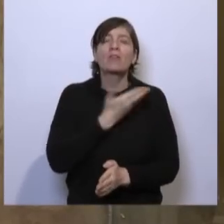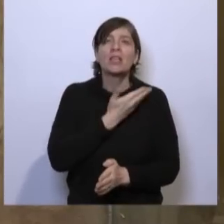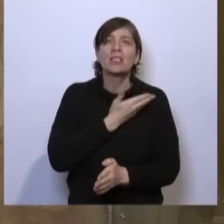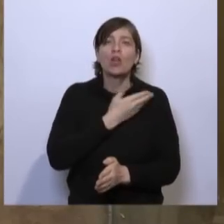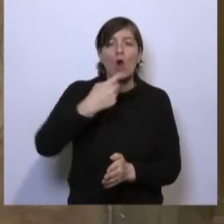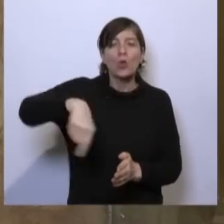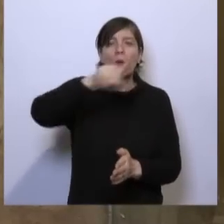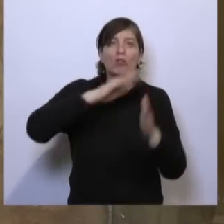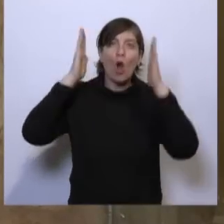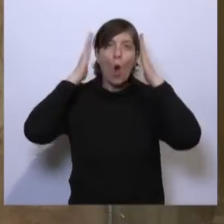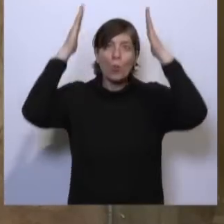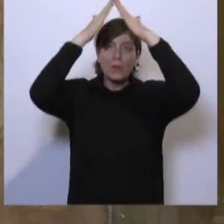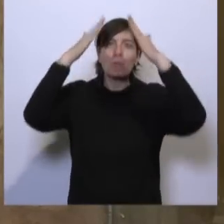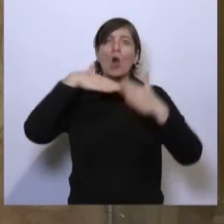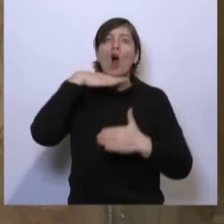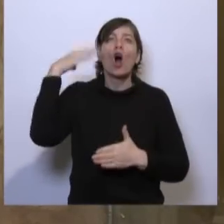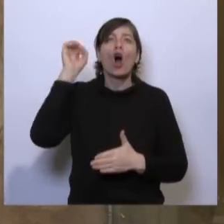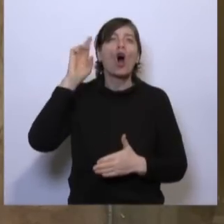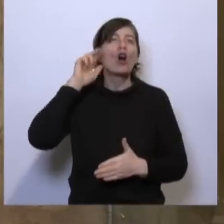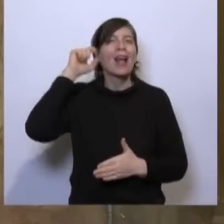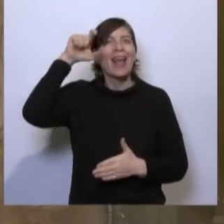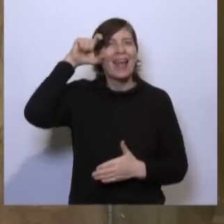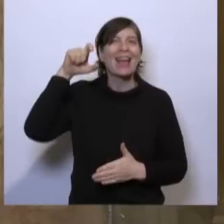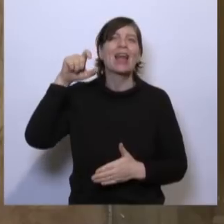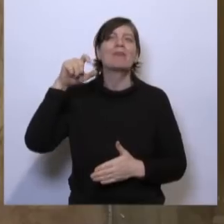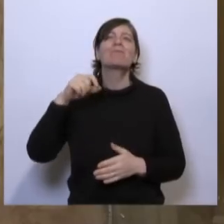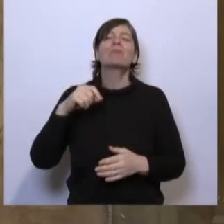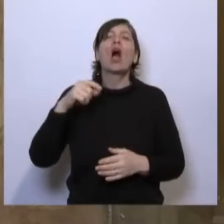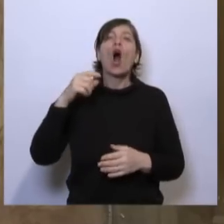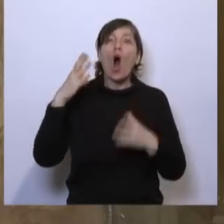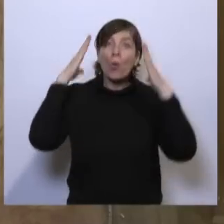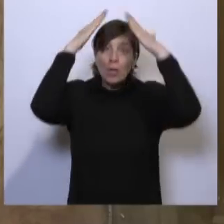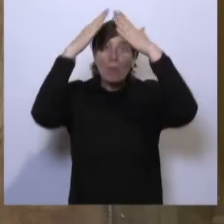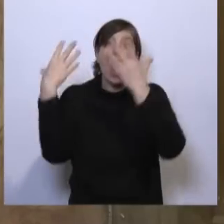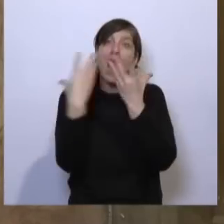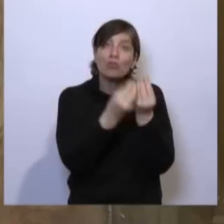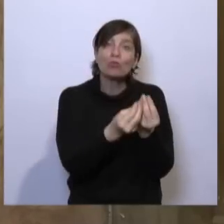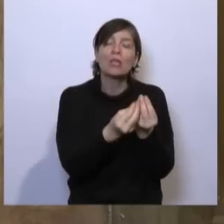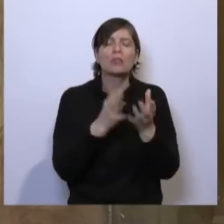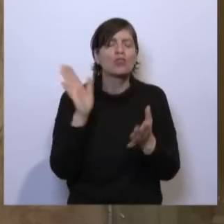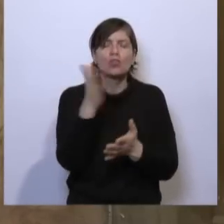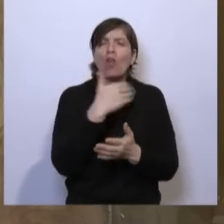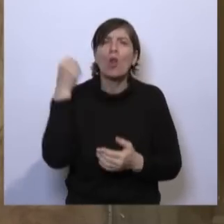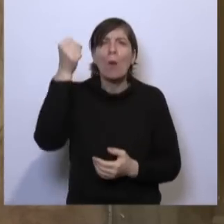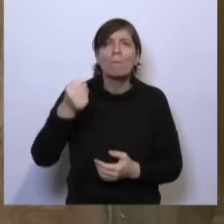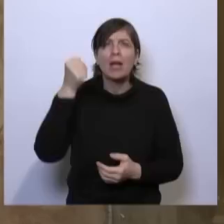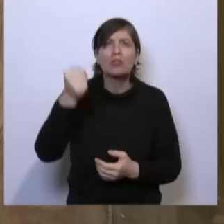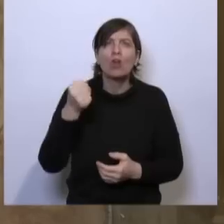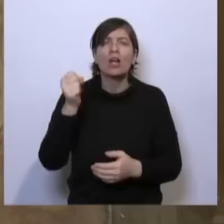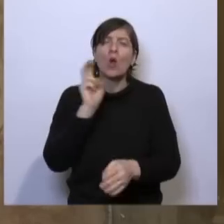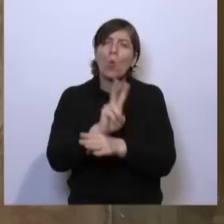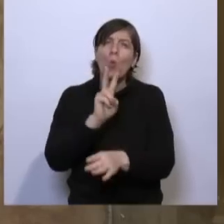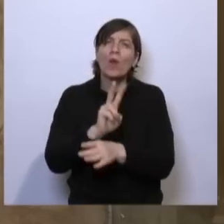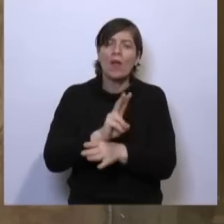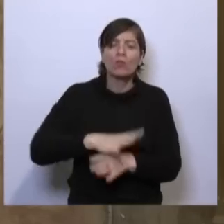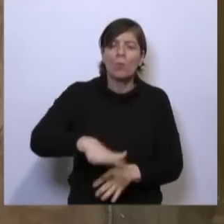nuestro arzobispo Jorge Ignacio, con los obispos auxiliares de Buenos Aires y todos los pastores que cuidan de tu